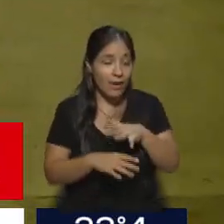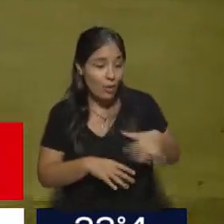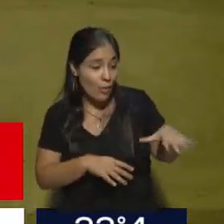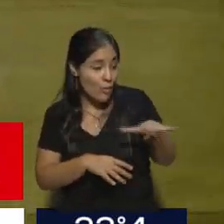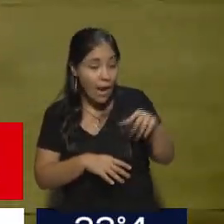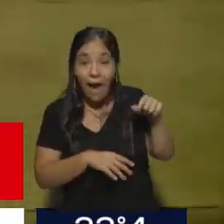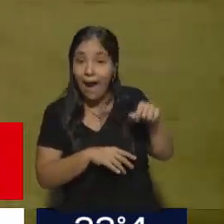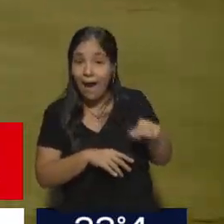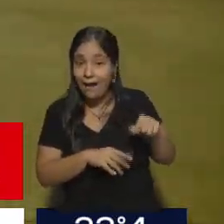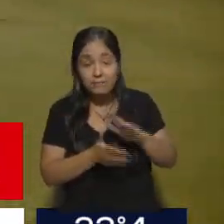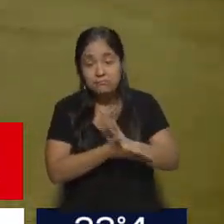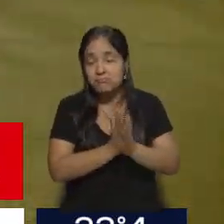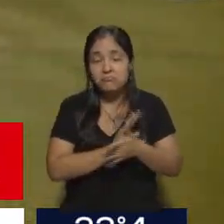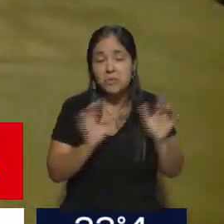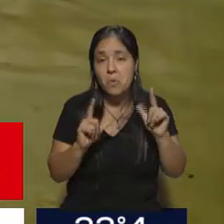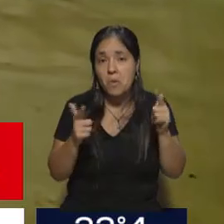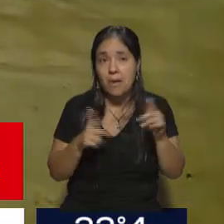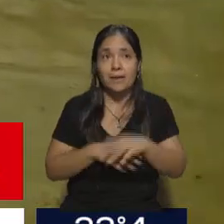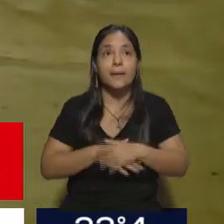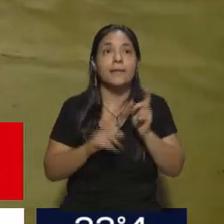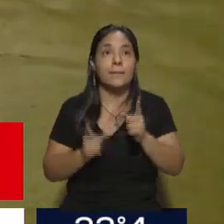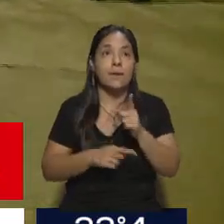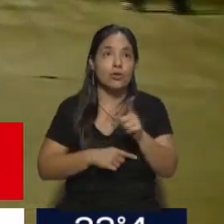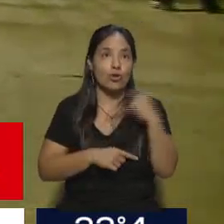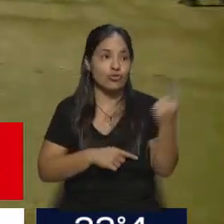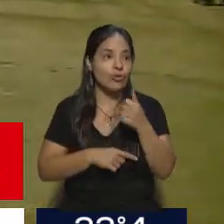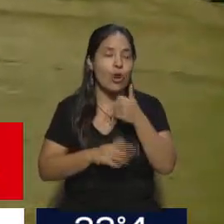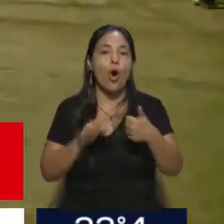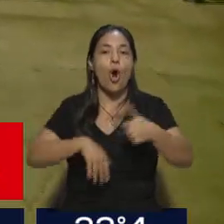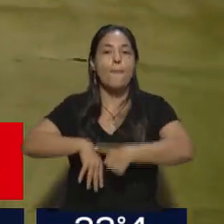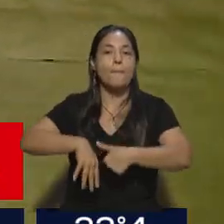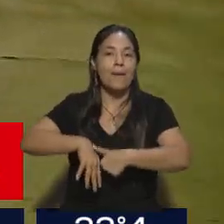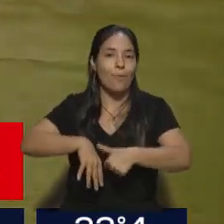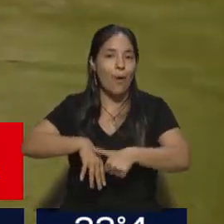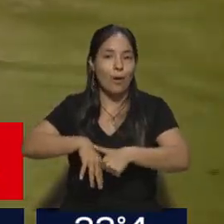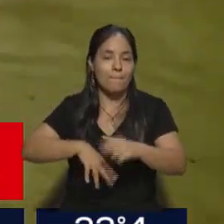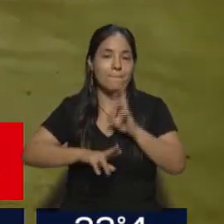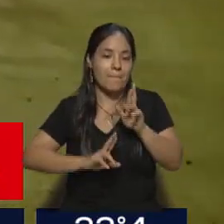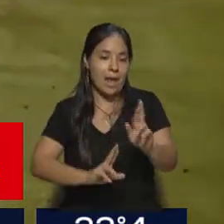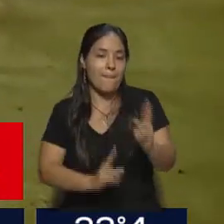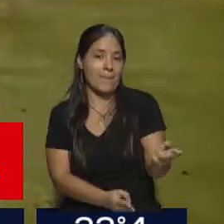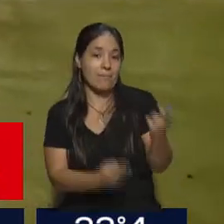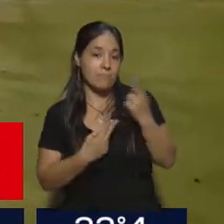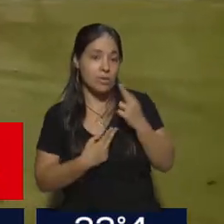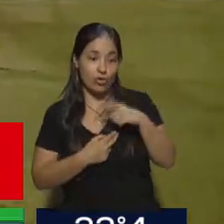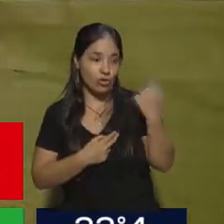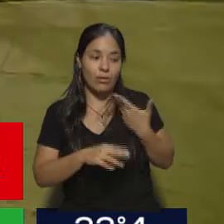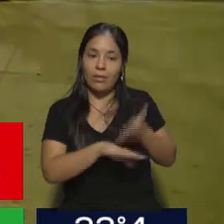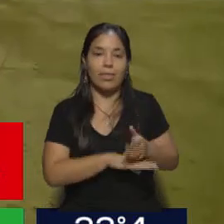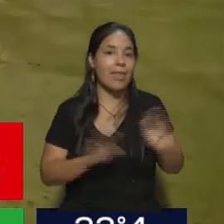gente, y es el lugar a donde además nos permite estar la Conmebol, porque recordemos que hay derechos y que hasta aquí podemos llegar.